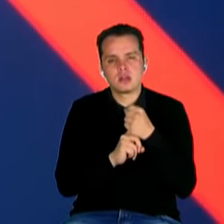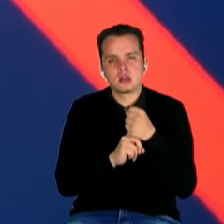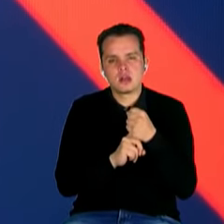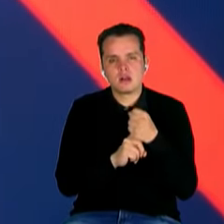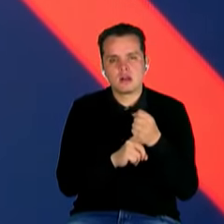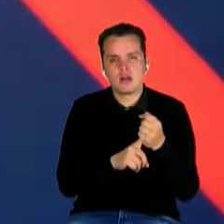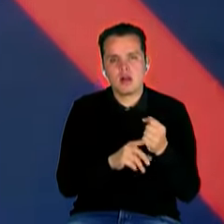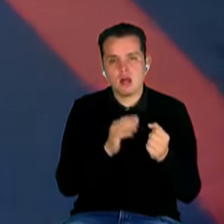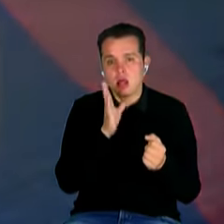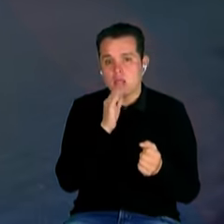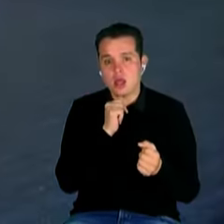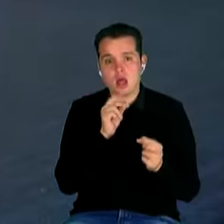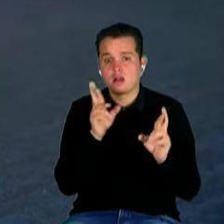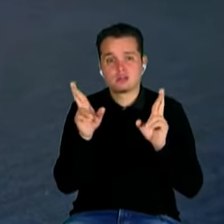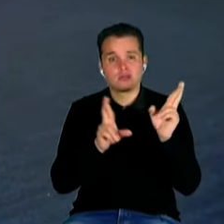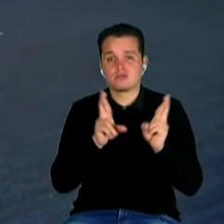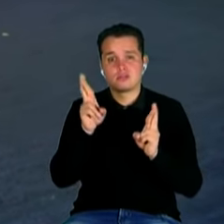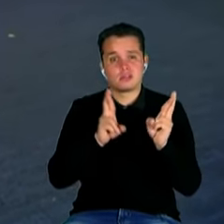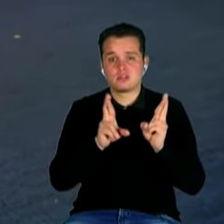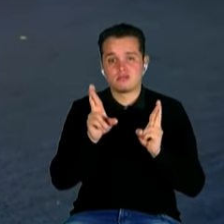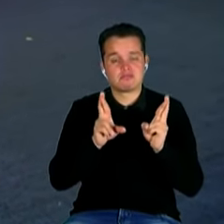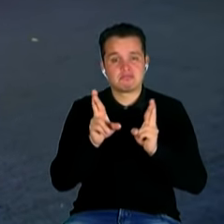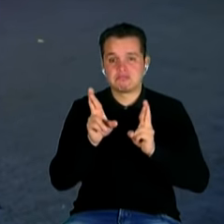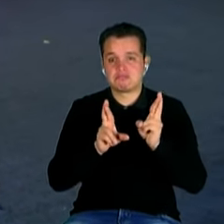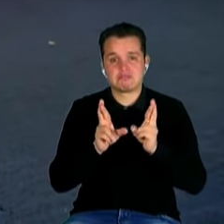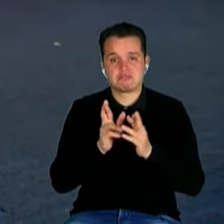que nada de suerte.